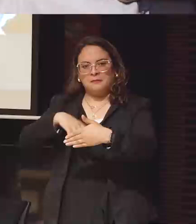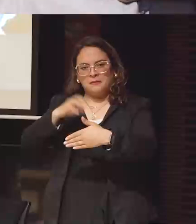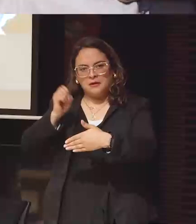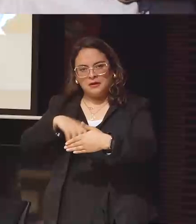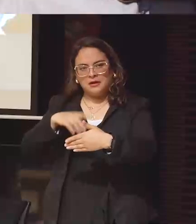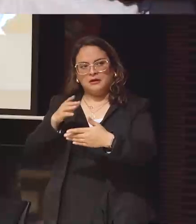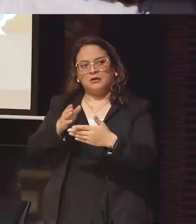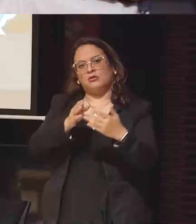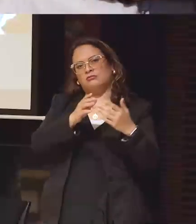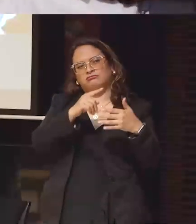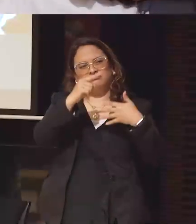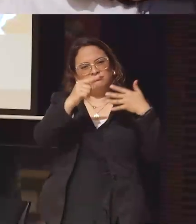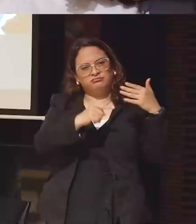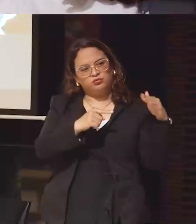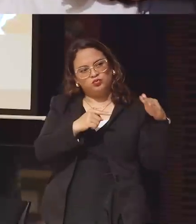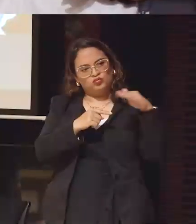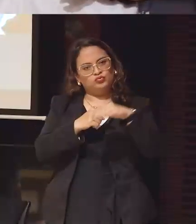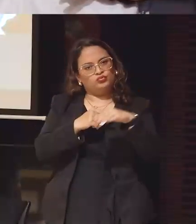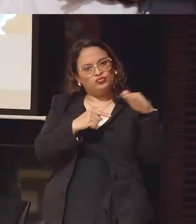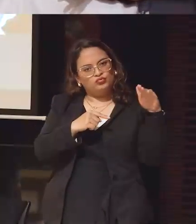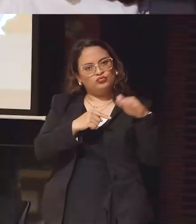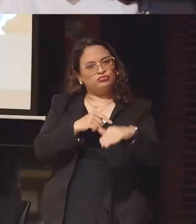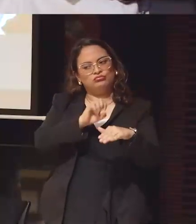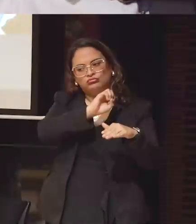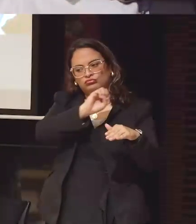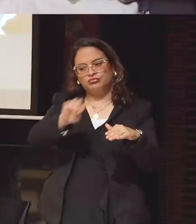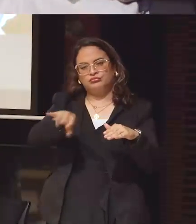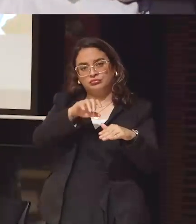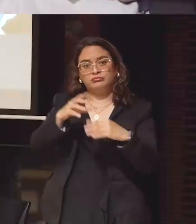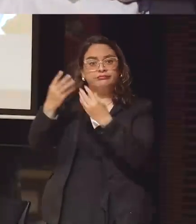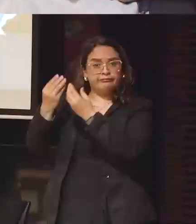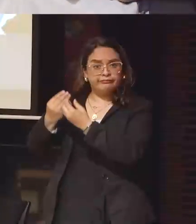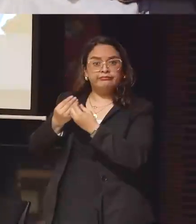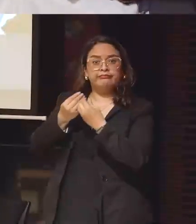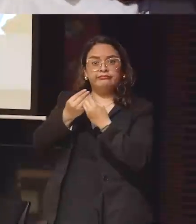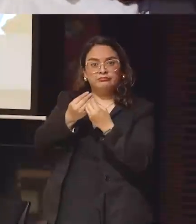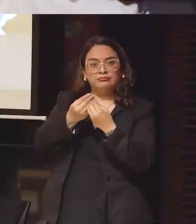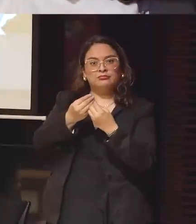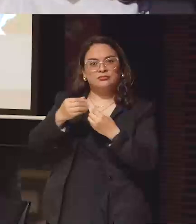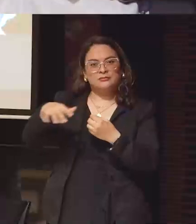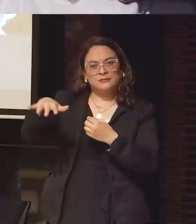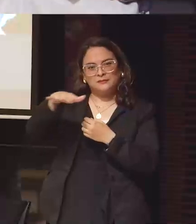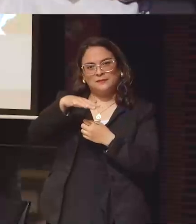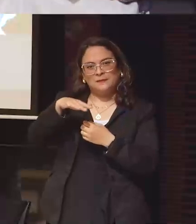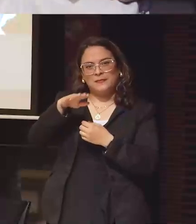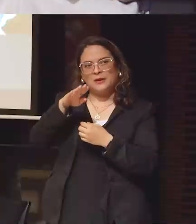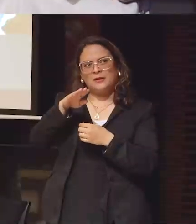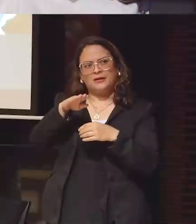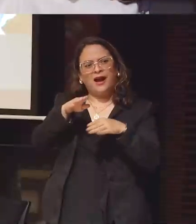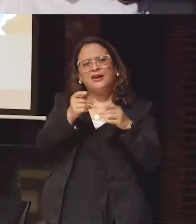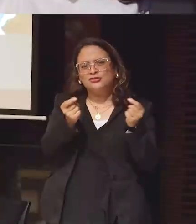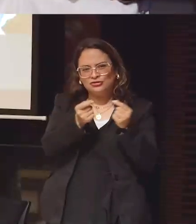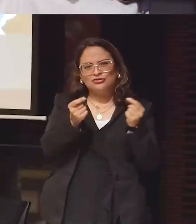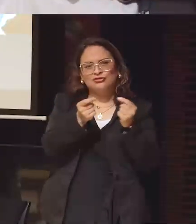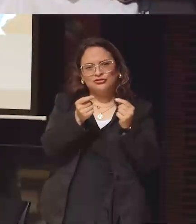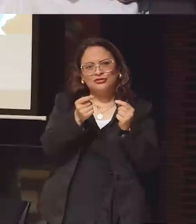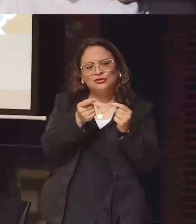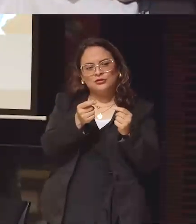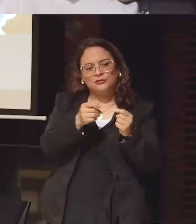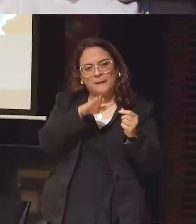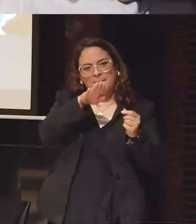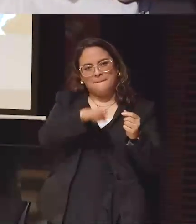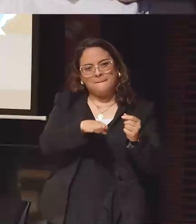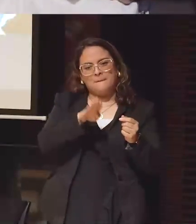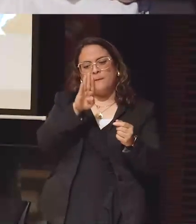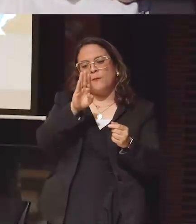de transporte, como mucho desplazamiento. De hecho hay que dar la estación de Bolivariano de acuerdo, y empiezan a gestarse una serie de